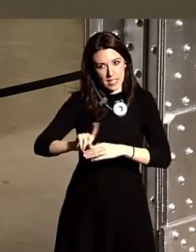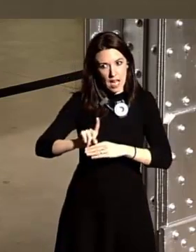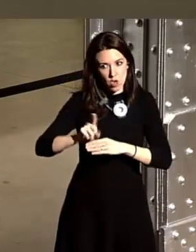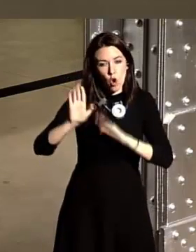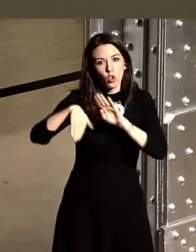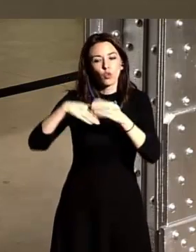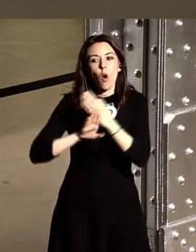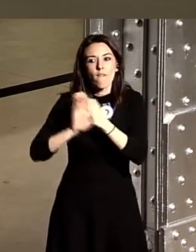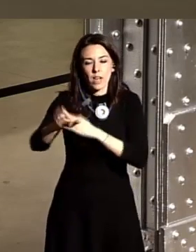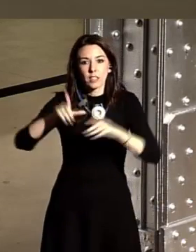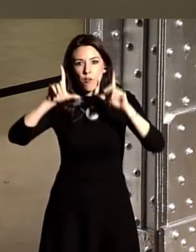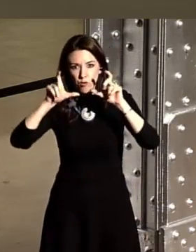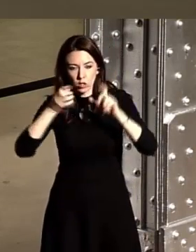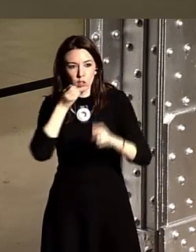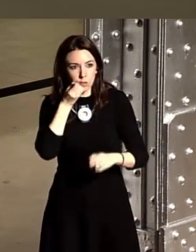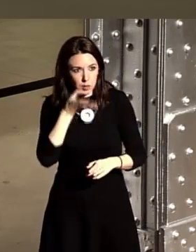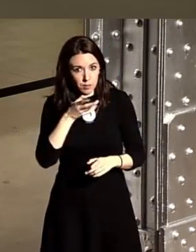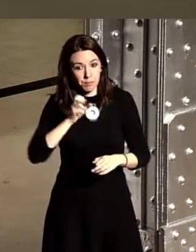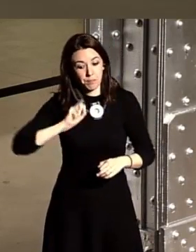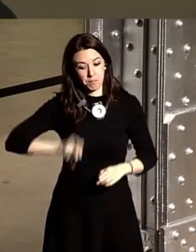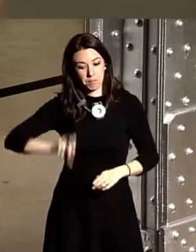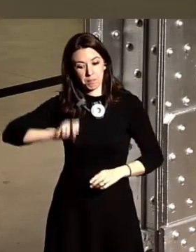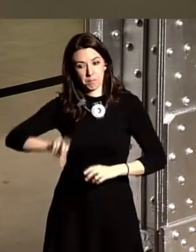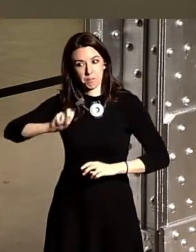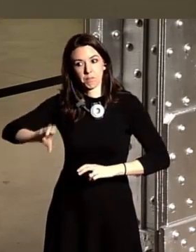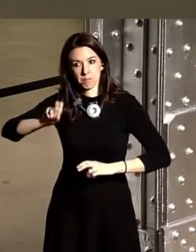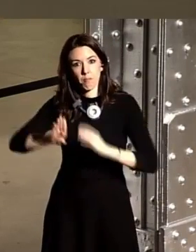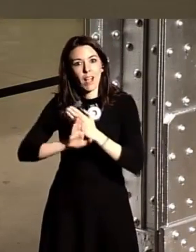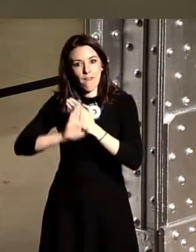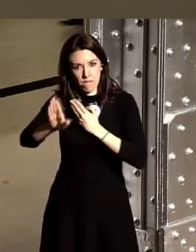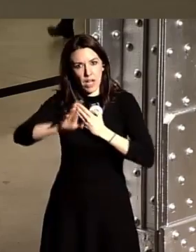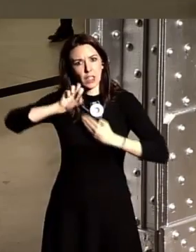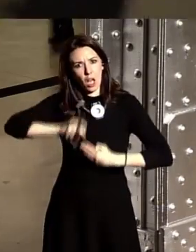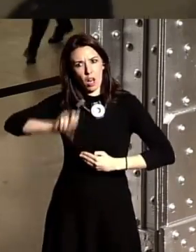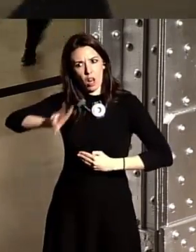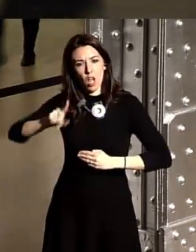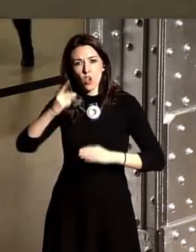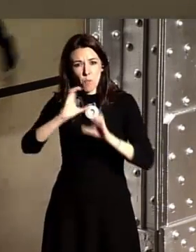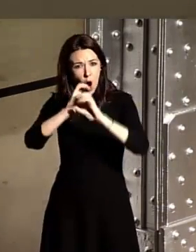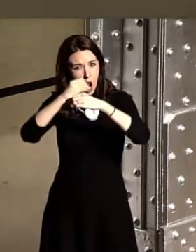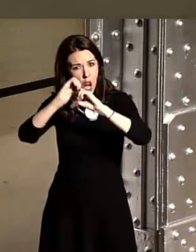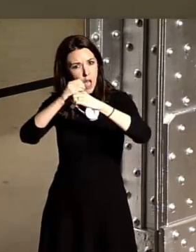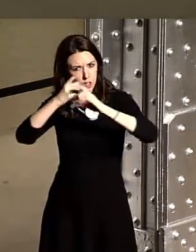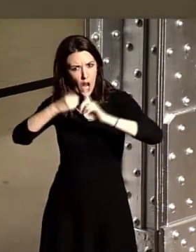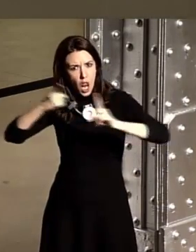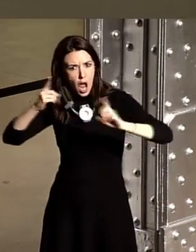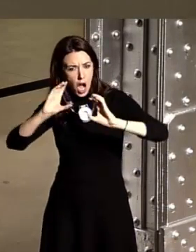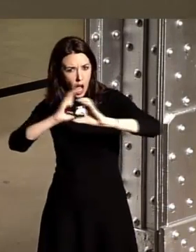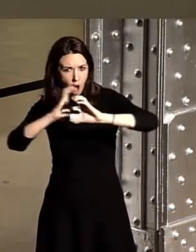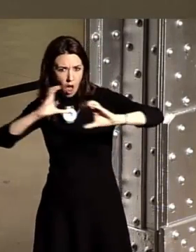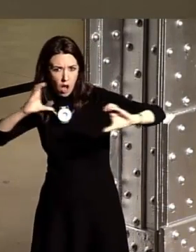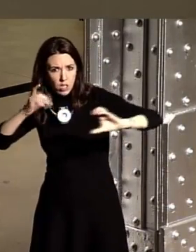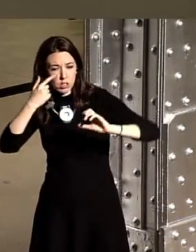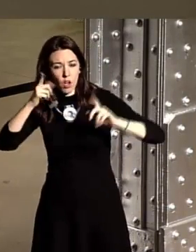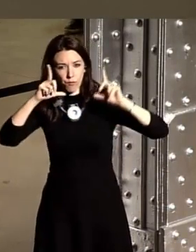sacas las fotos. Está bien. Crucé la calle, fui enfrente y con una lente bastante larga comenzaba a sacar